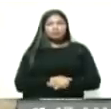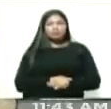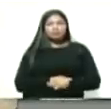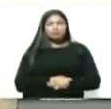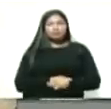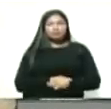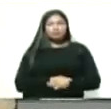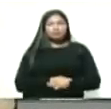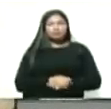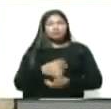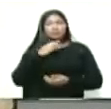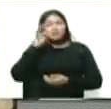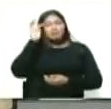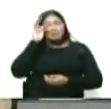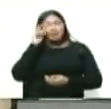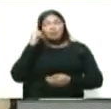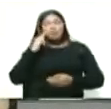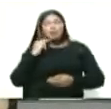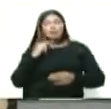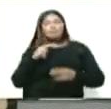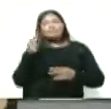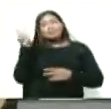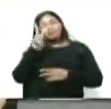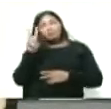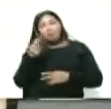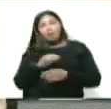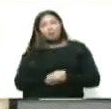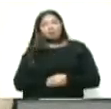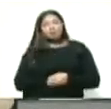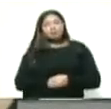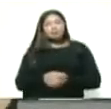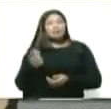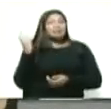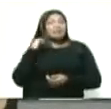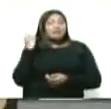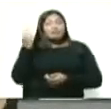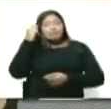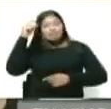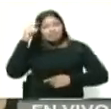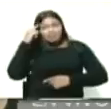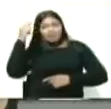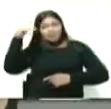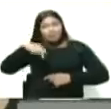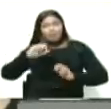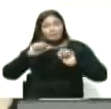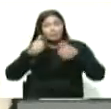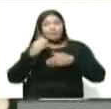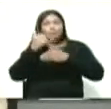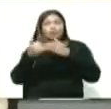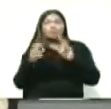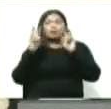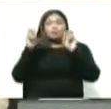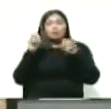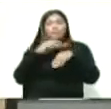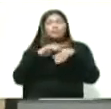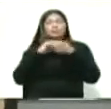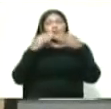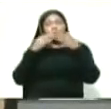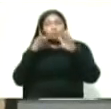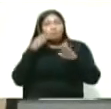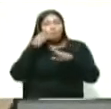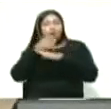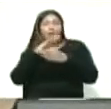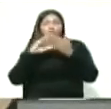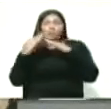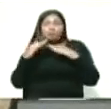El fiscal general de la República Bolivariana de Venezuela, Tarek William Saab, el día de hoy que inicia este nuevo programa, el Ministerio Público va a